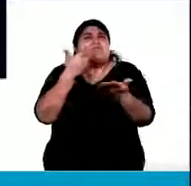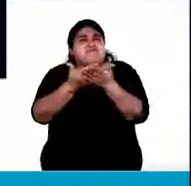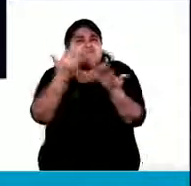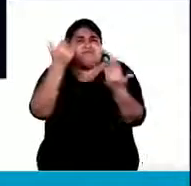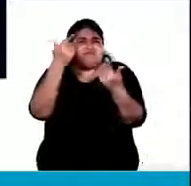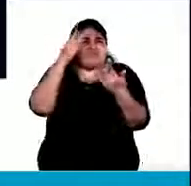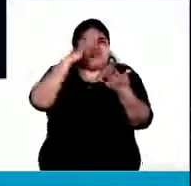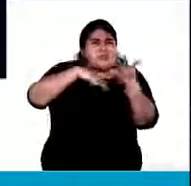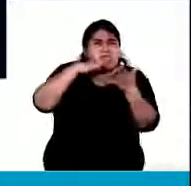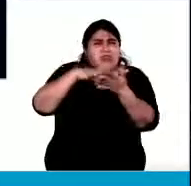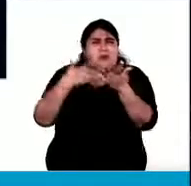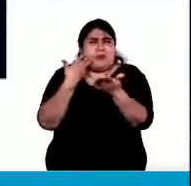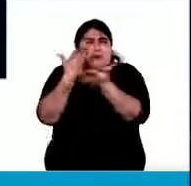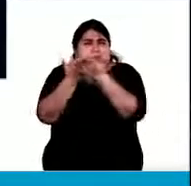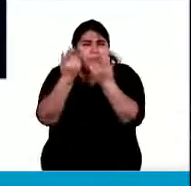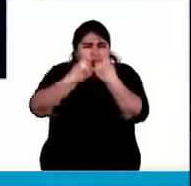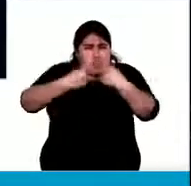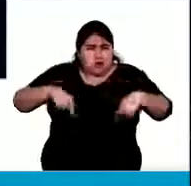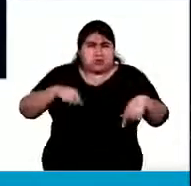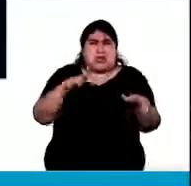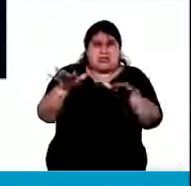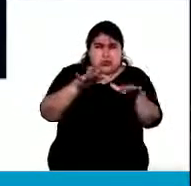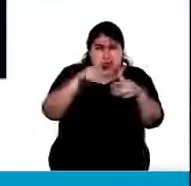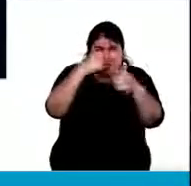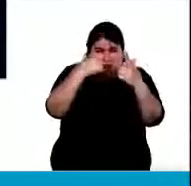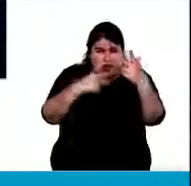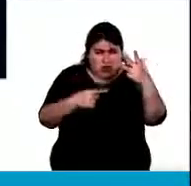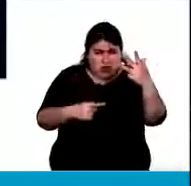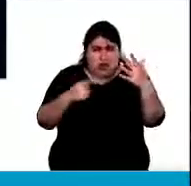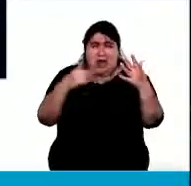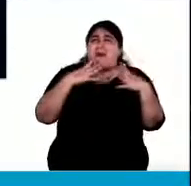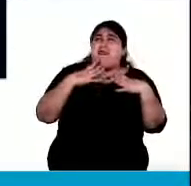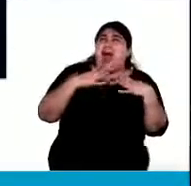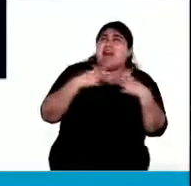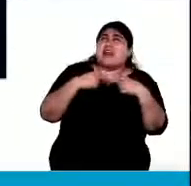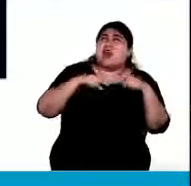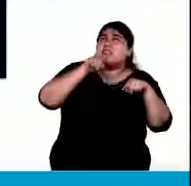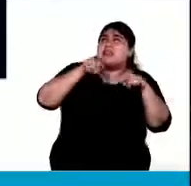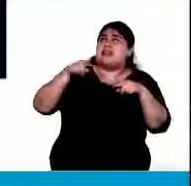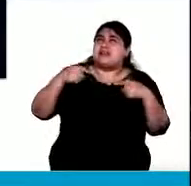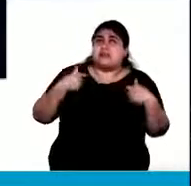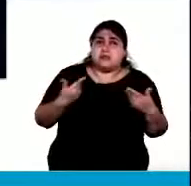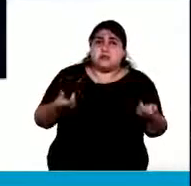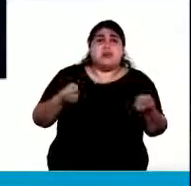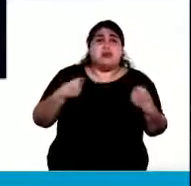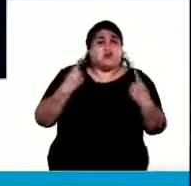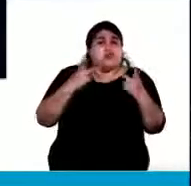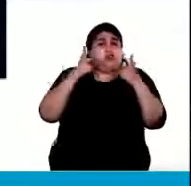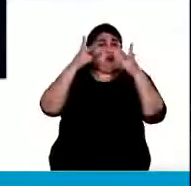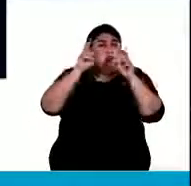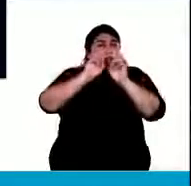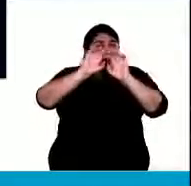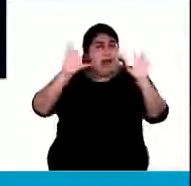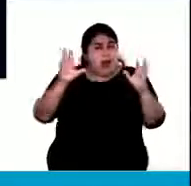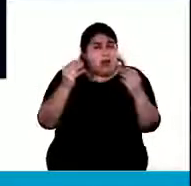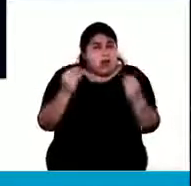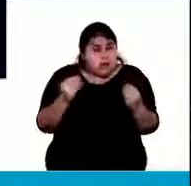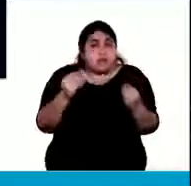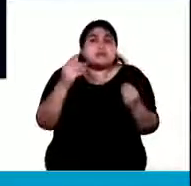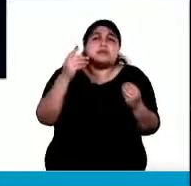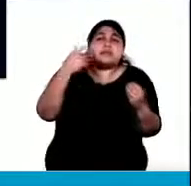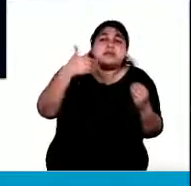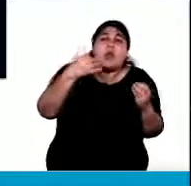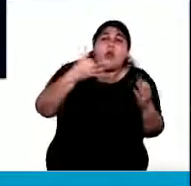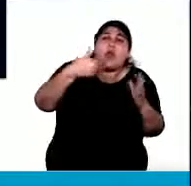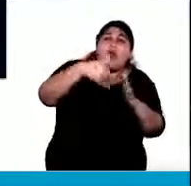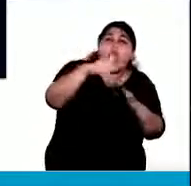de informe, un montón de situaciones, decir que había falta de estadística, y se lo hemos dicho claro acá: guarda, no vaya a hacer cosa que en 15, 20